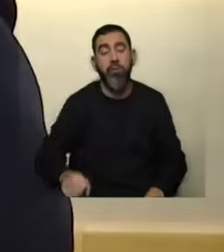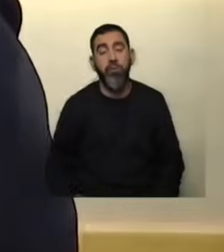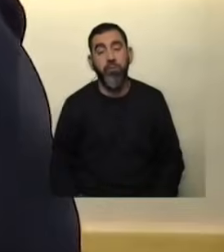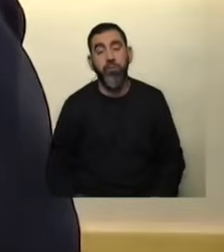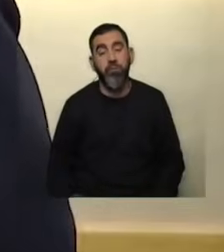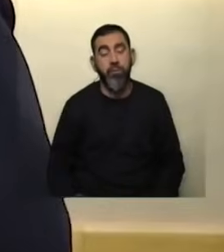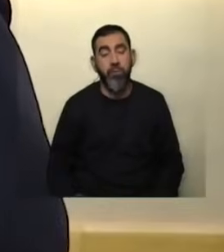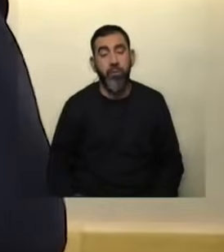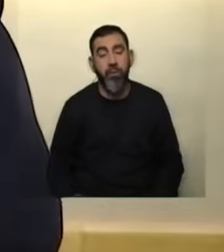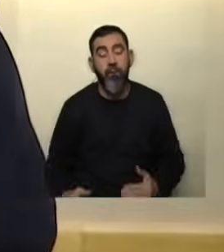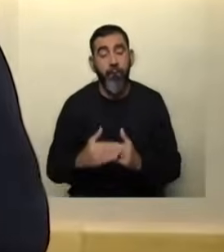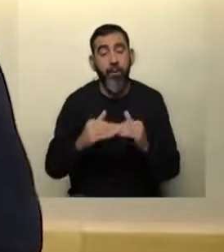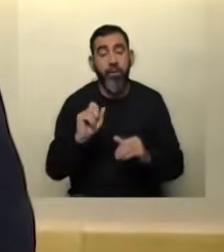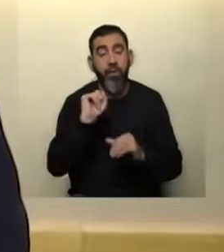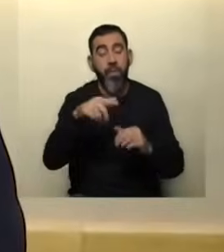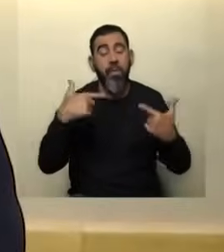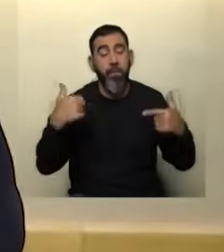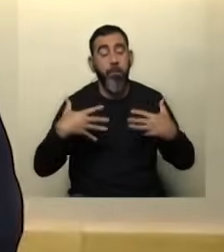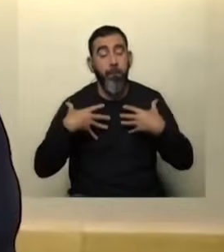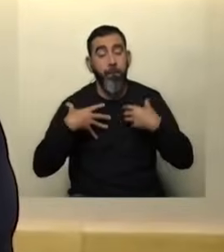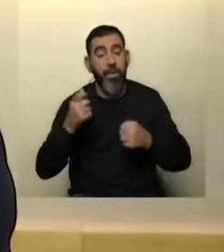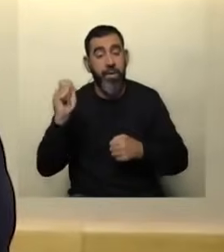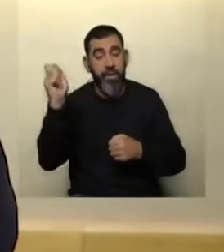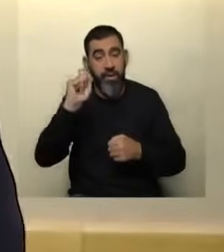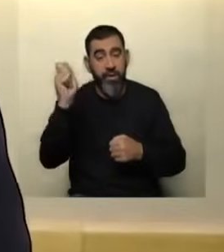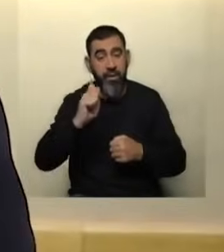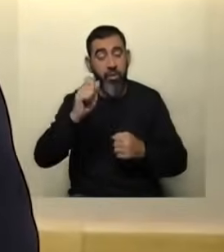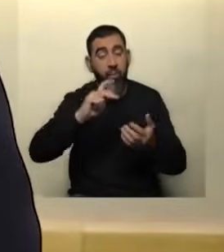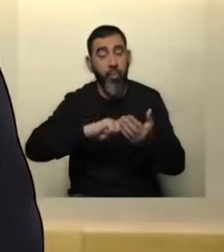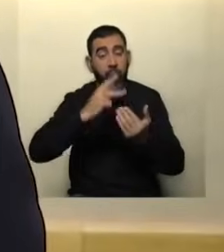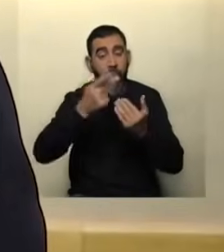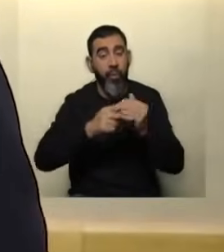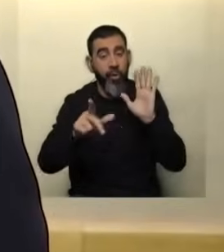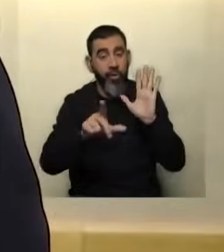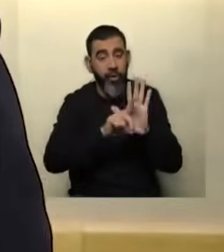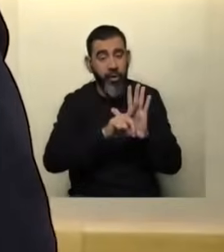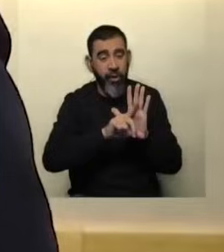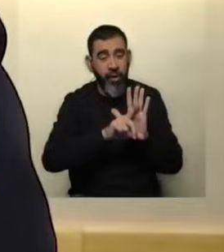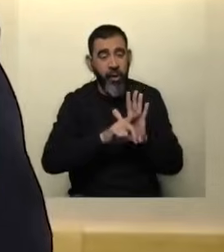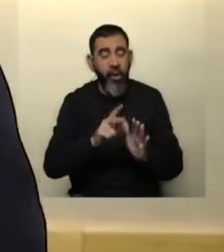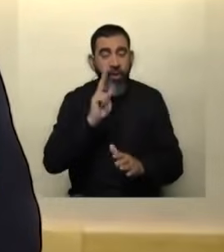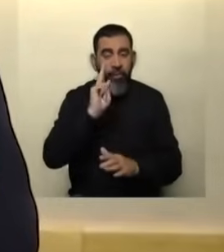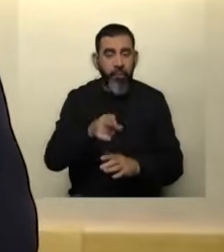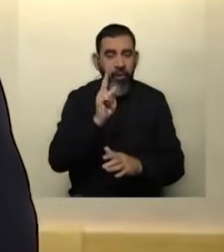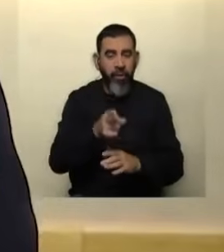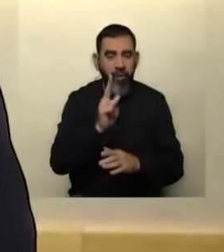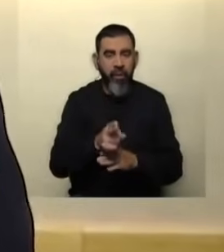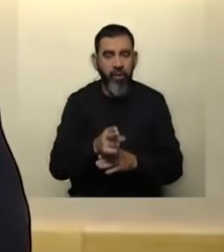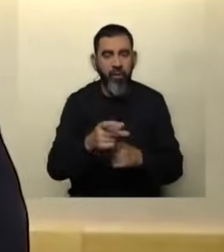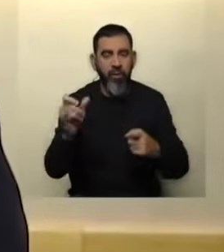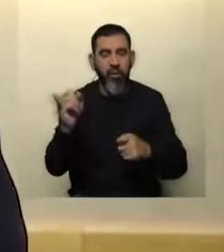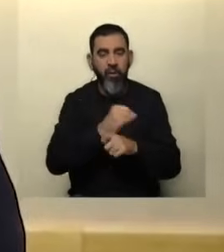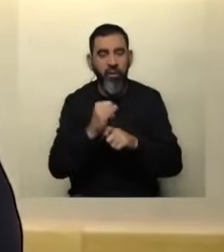tomando como base lo que mandó el Ministerio de salud pública un proyecto de ley que de alguna manera inhabilita a las